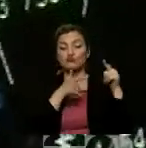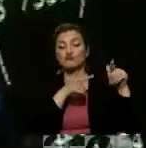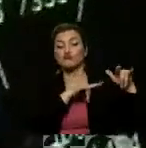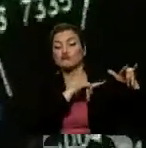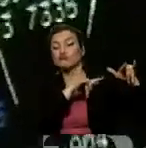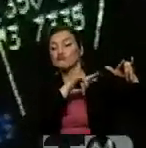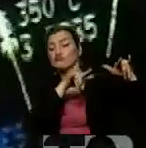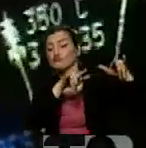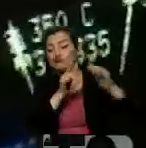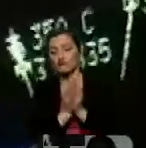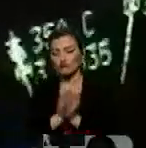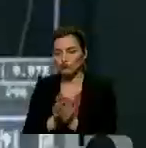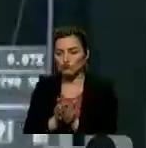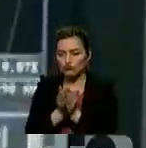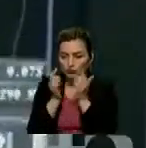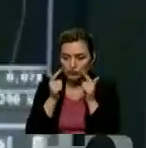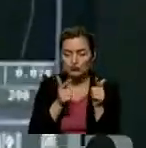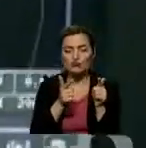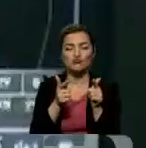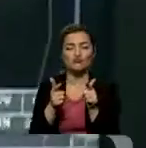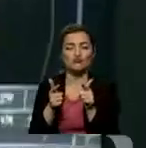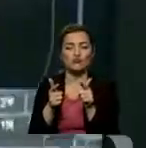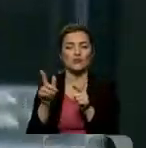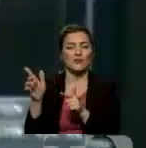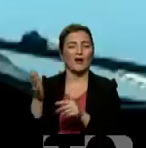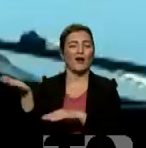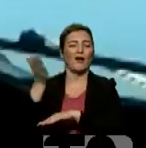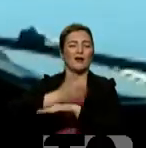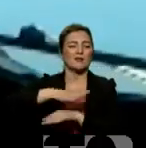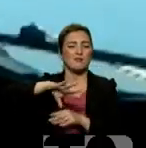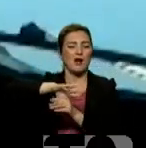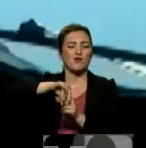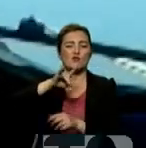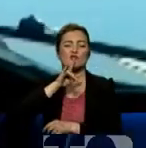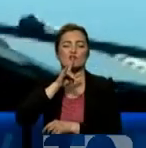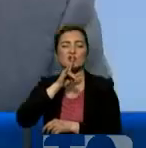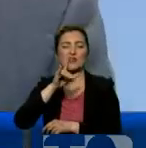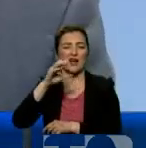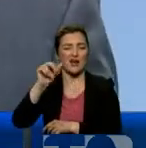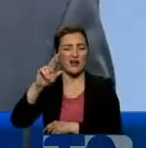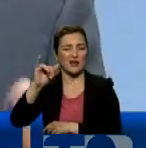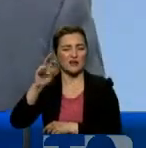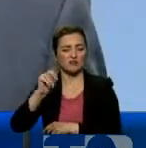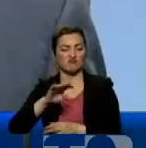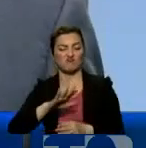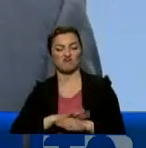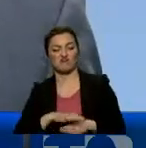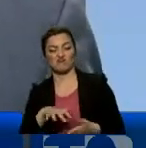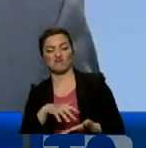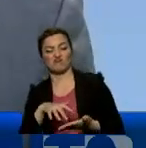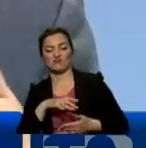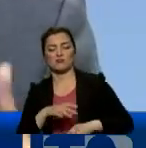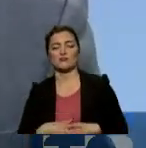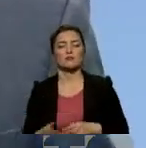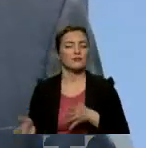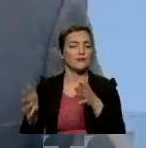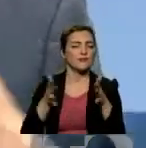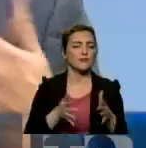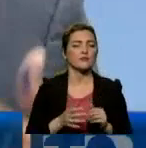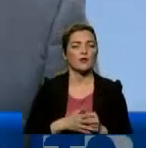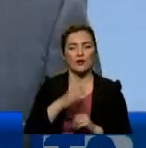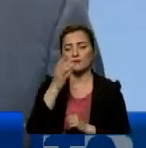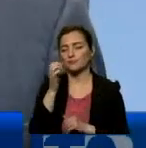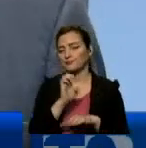vigilancia aéreo-marítima, que fue cuestionado por el anterior embajador ecuatoriano. Al Ecuador le interesa mucho el tema de, por